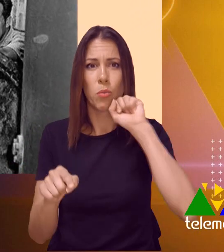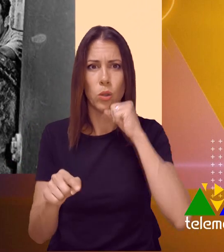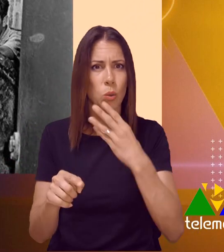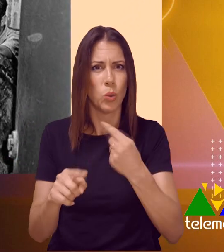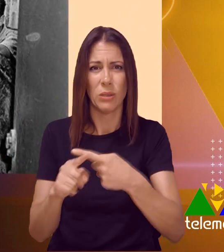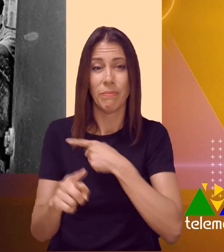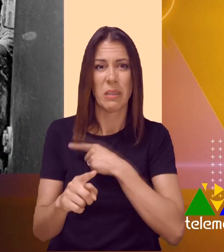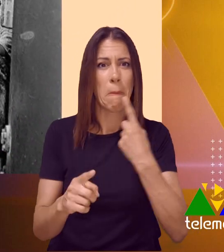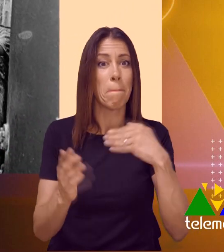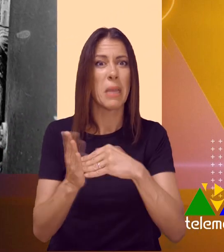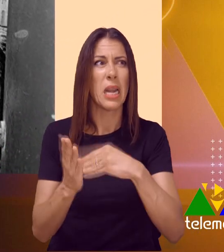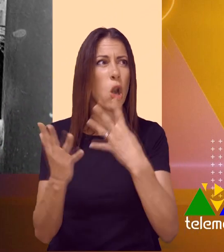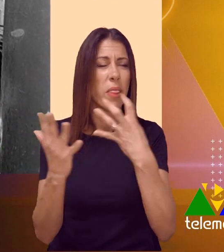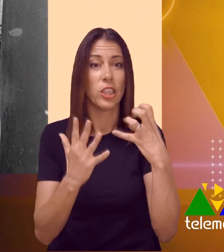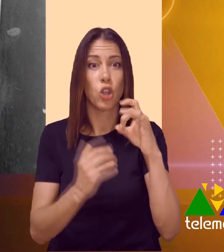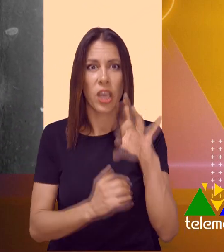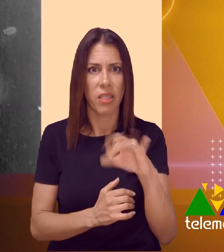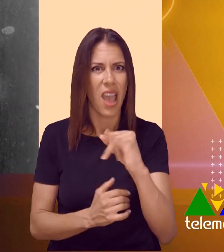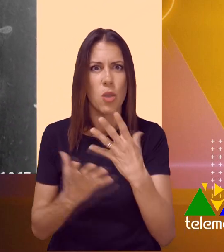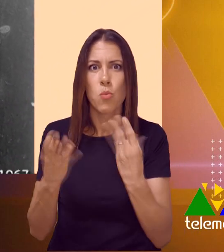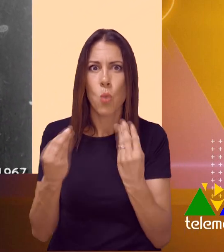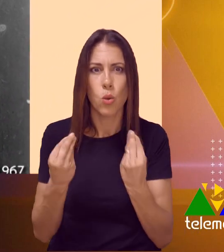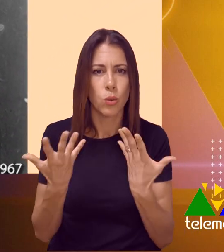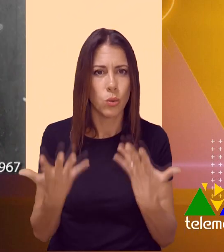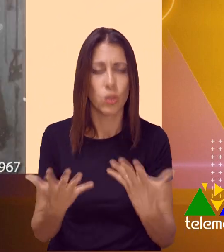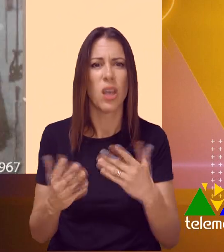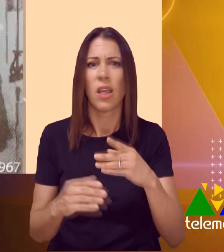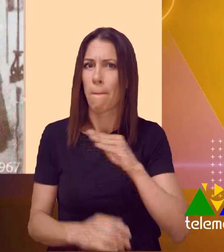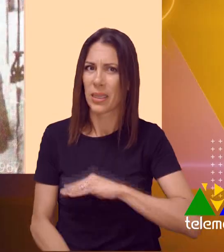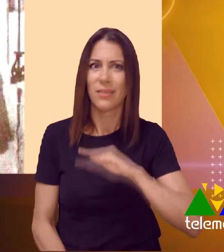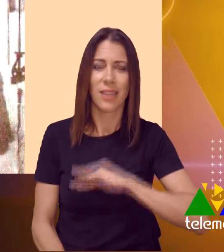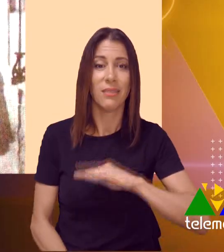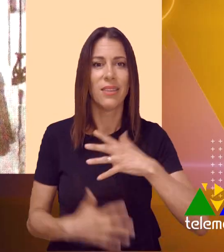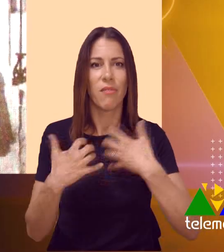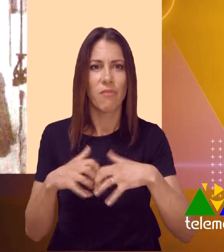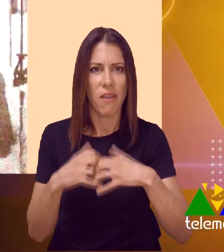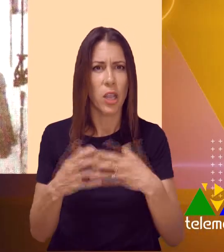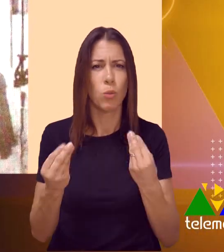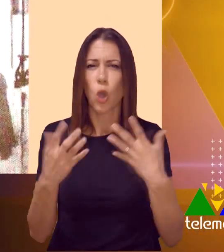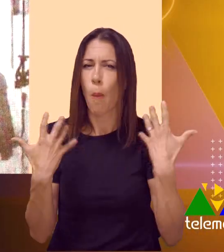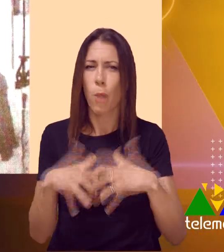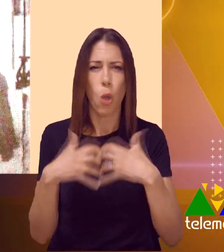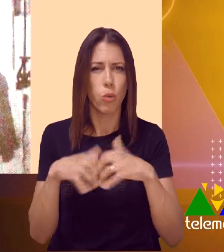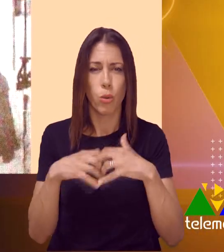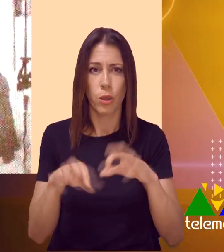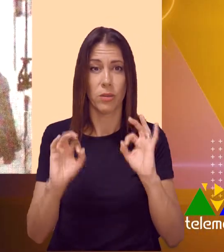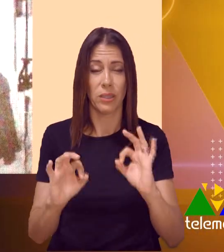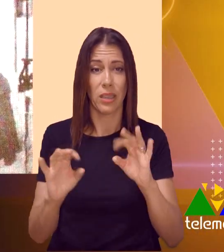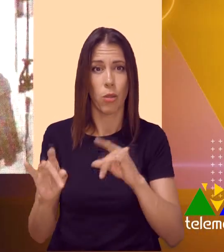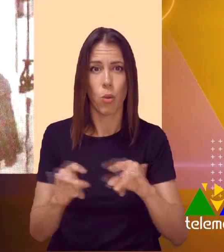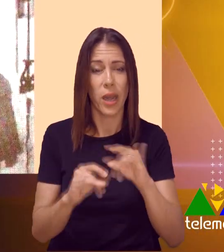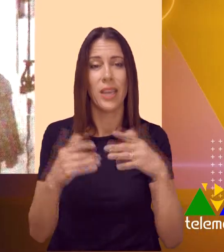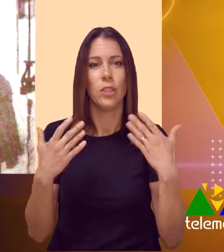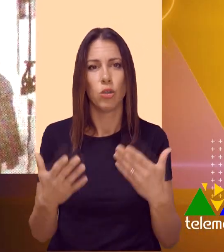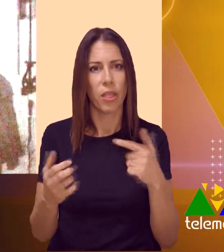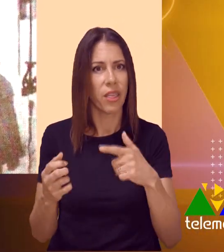sobre 1915 y tal, hubo un momento que había demasiadas fábricas, demasiada superproducción azucarera, y todas estas fábricas pasaron